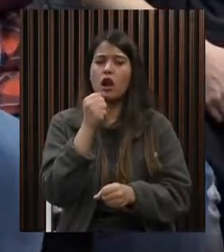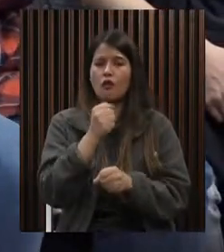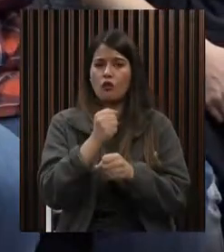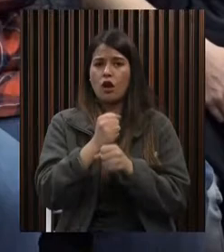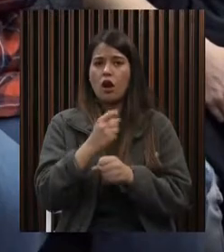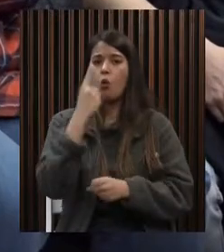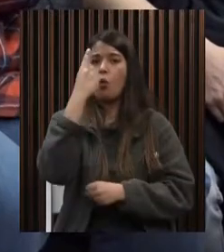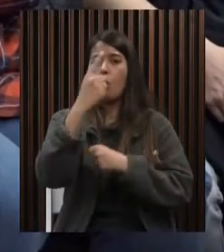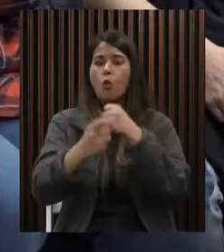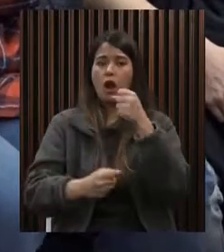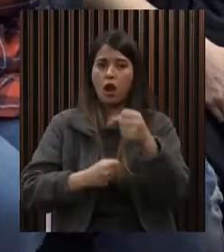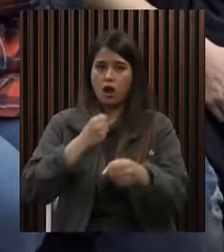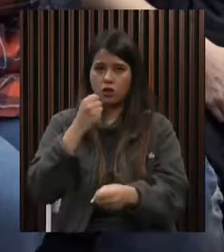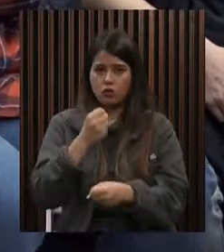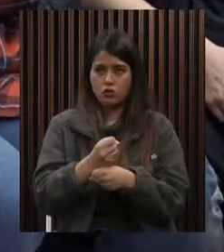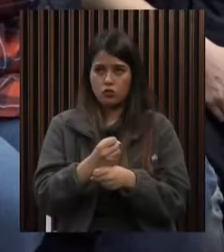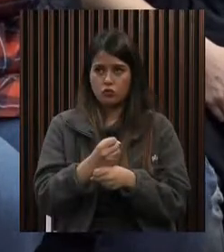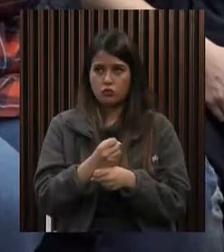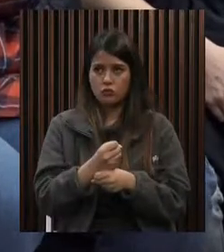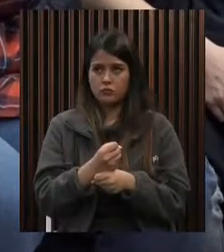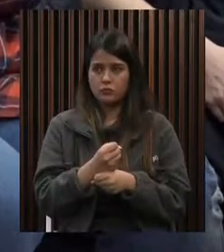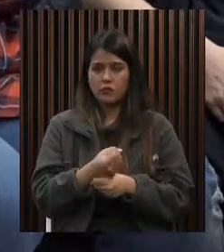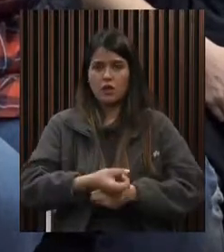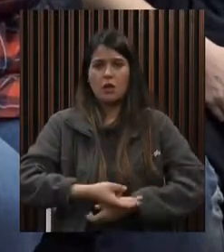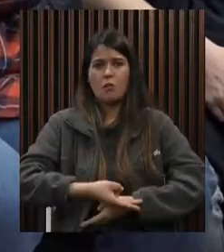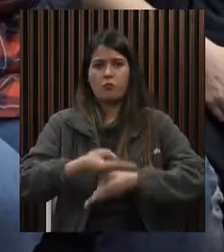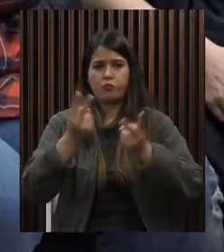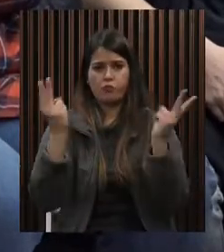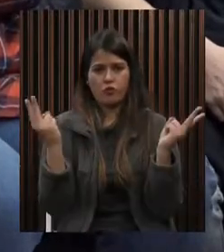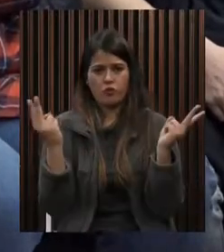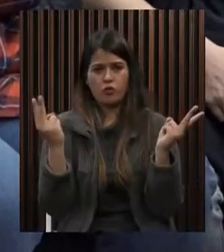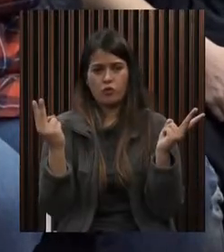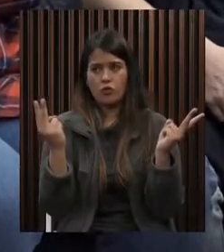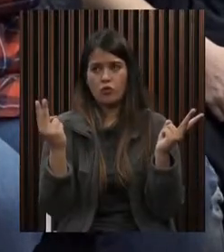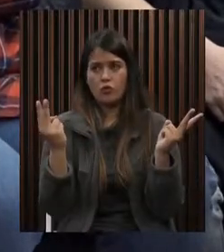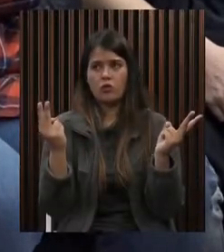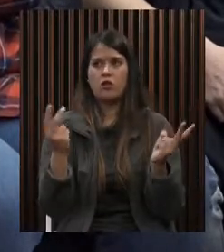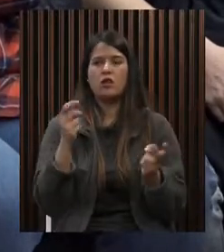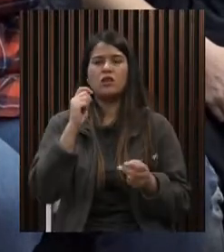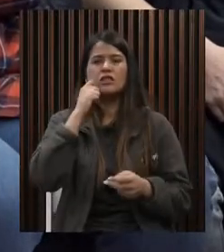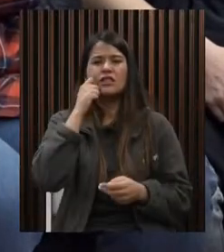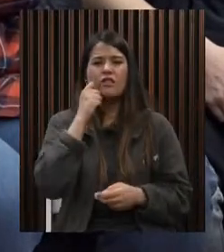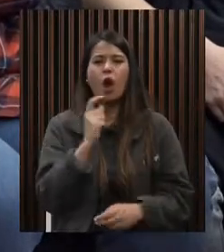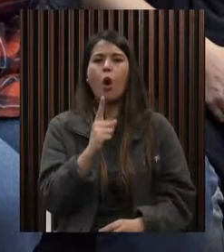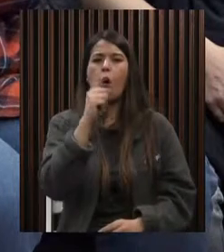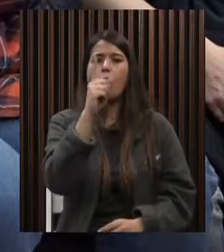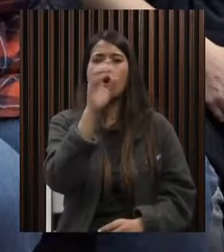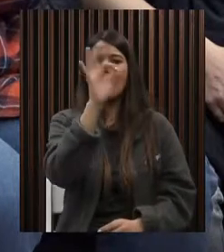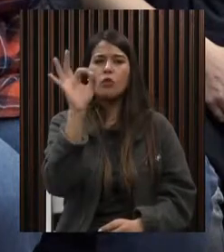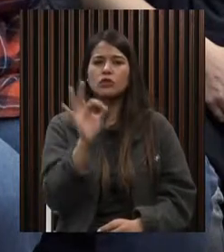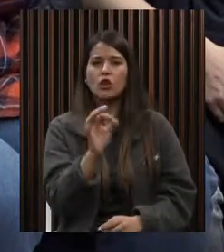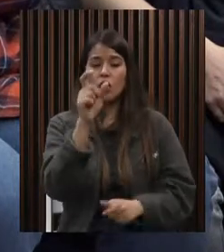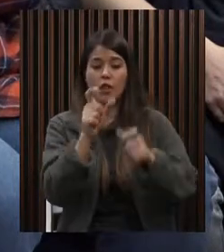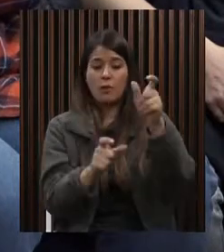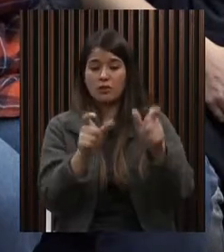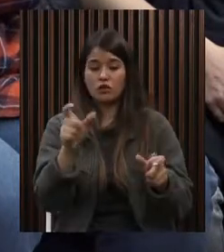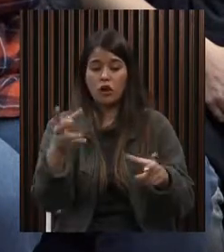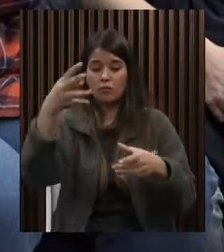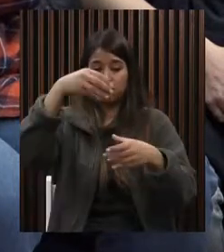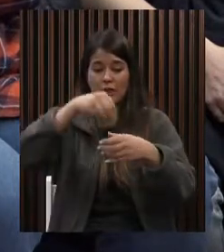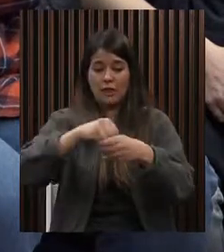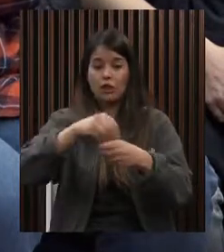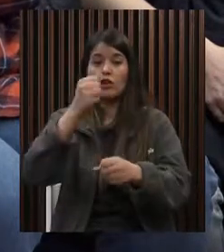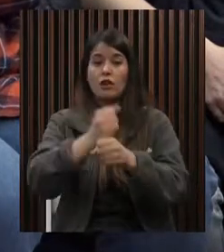año desde que se promulgó. Y es una cuota, un número del 1%, es lo mínimo. Pero es una